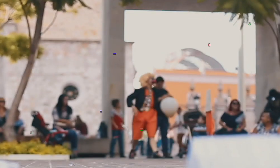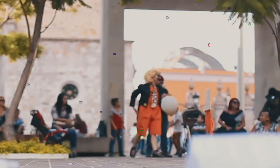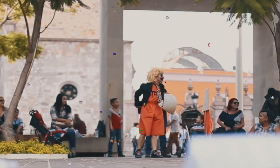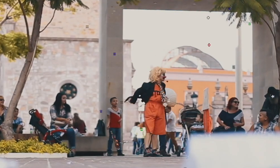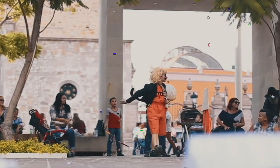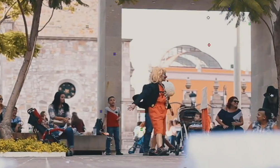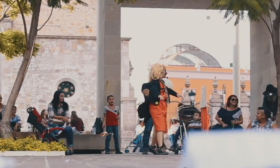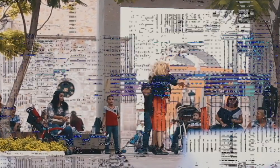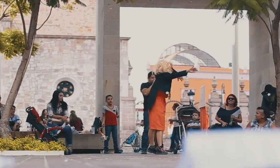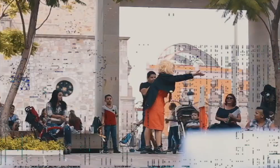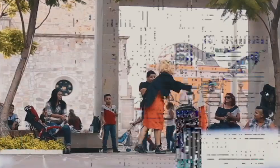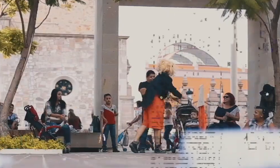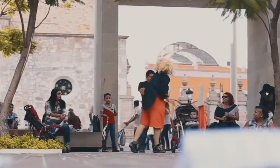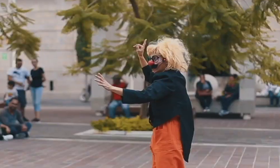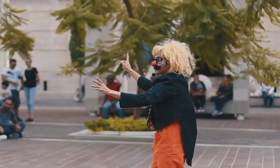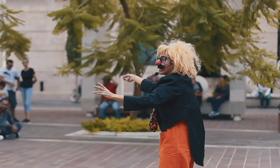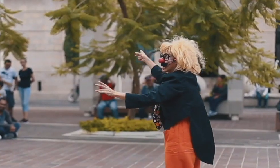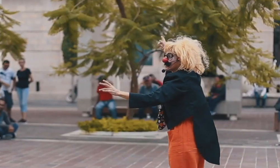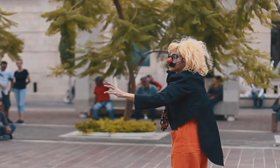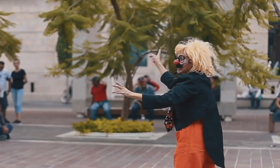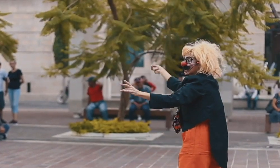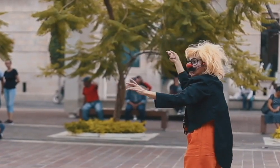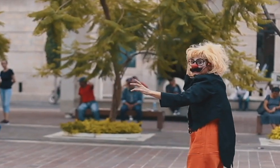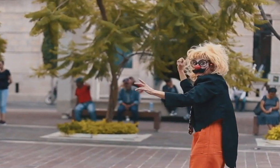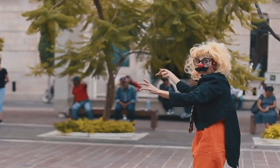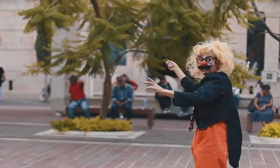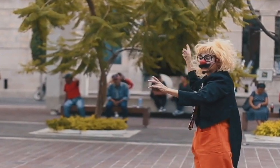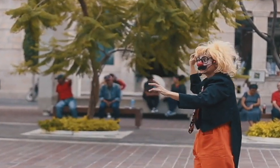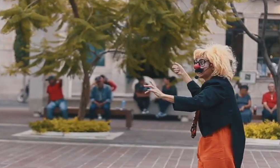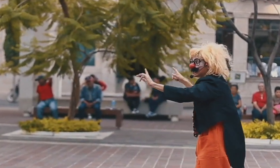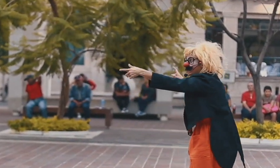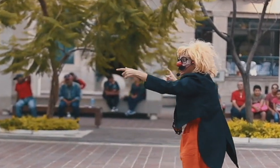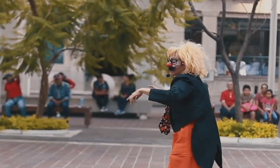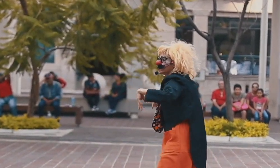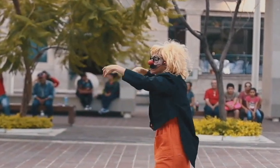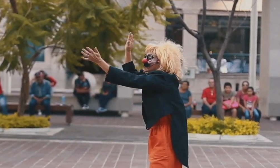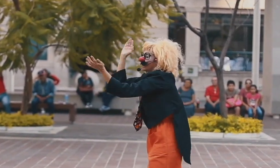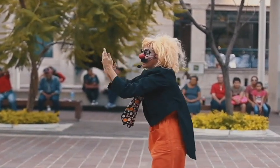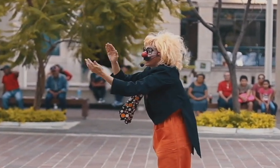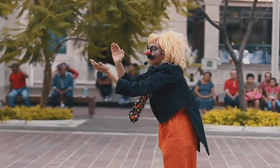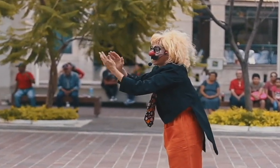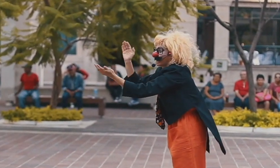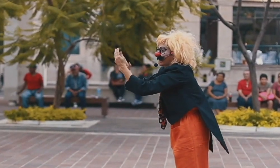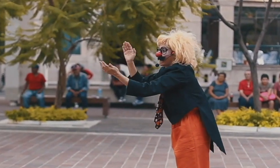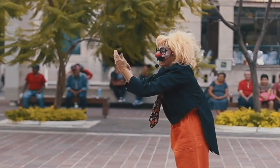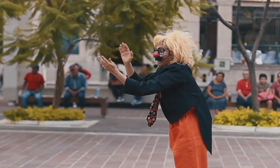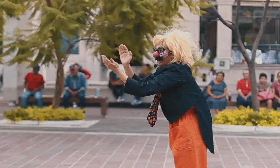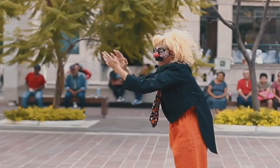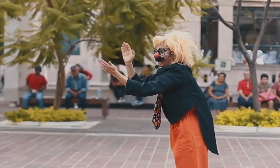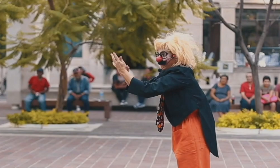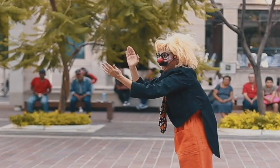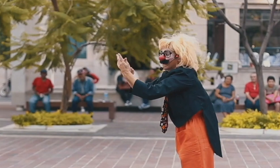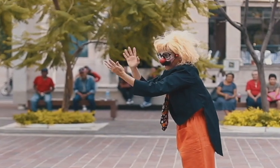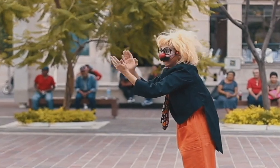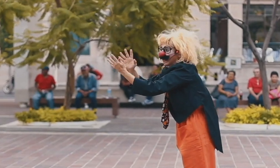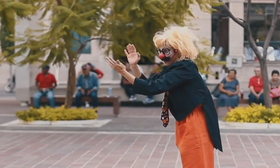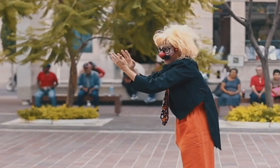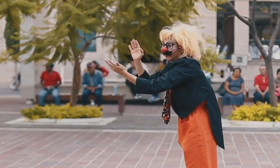fueron. Es muy cruda. Vaya. Es más cruda en ese sentido.